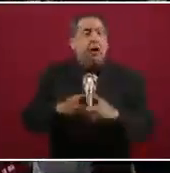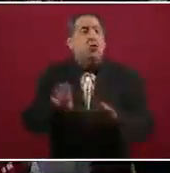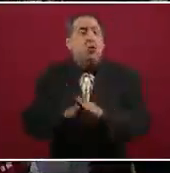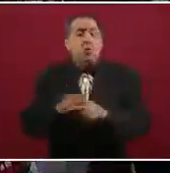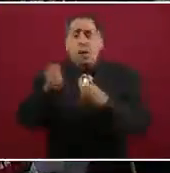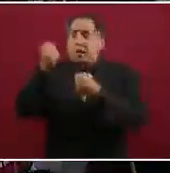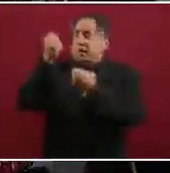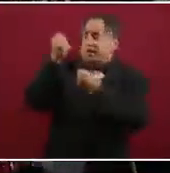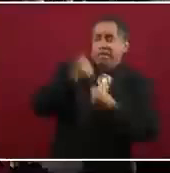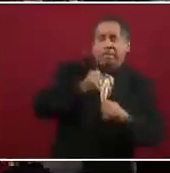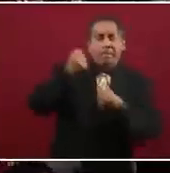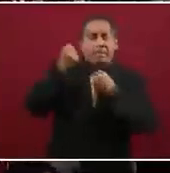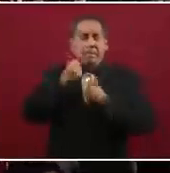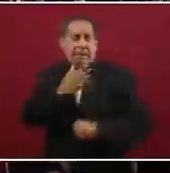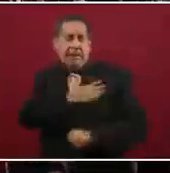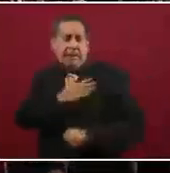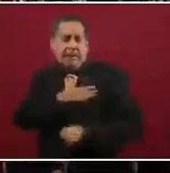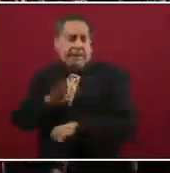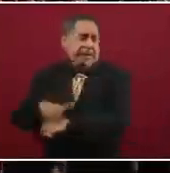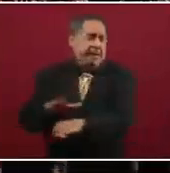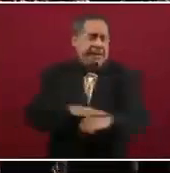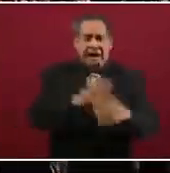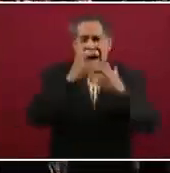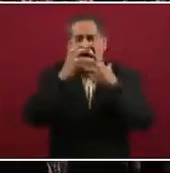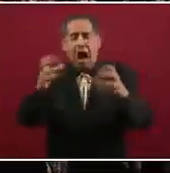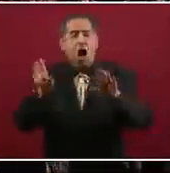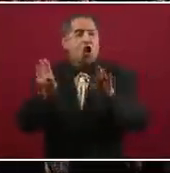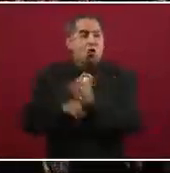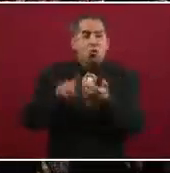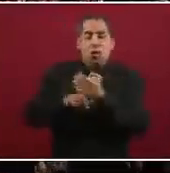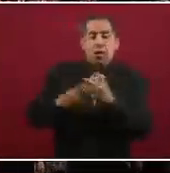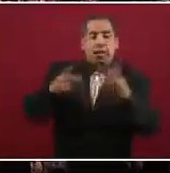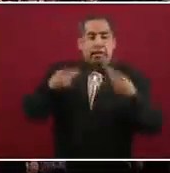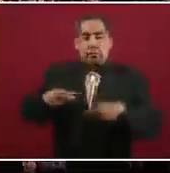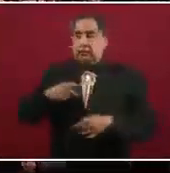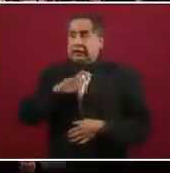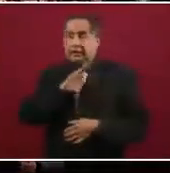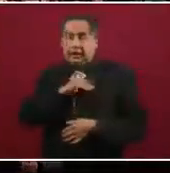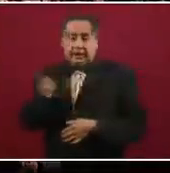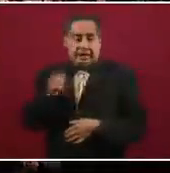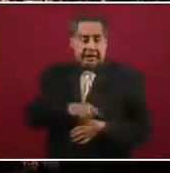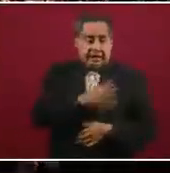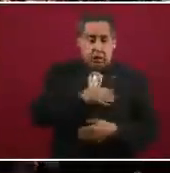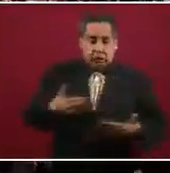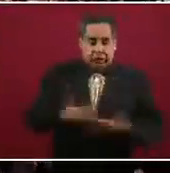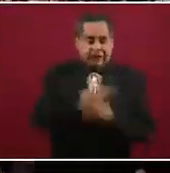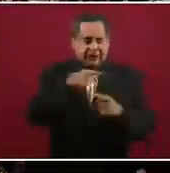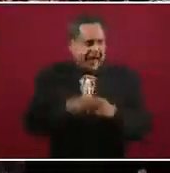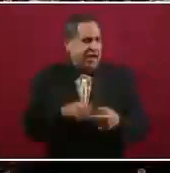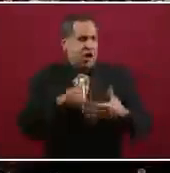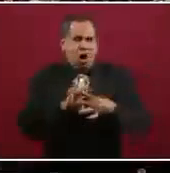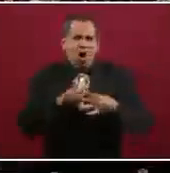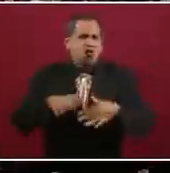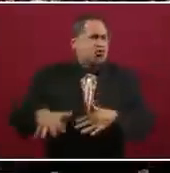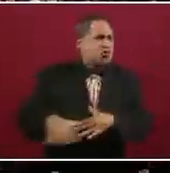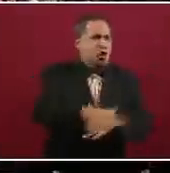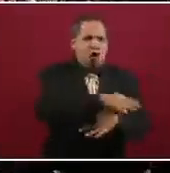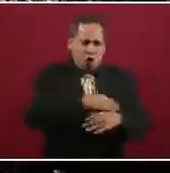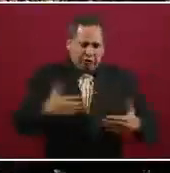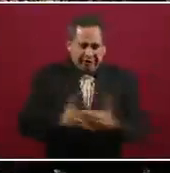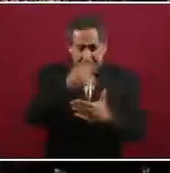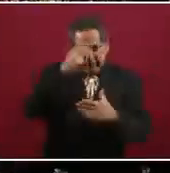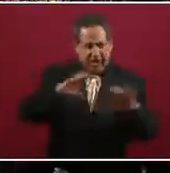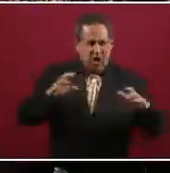a la libertad, apoyados por miles de criollos, indios, mulatos y mestizos que se constituyeron en los verdaderos